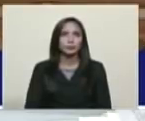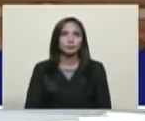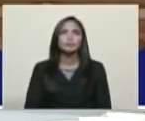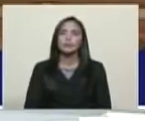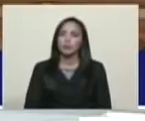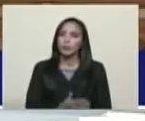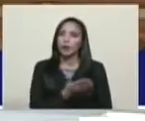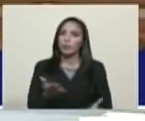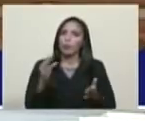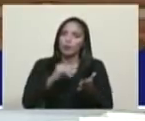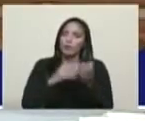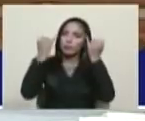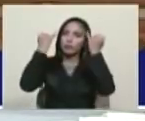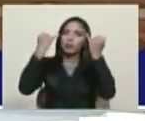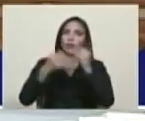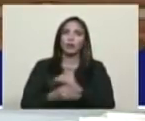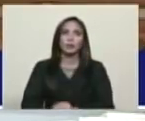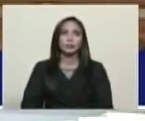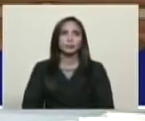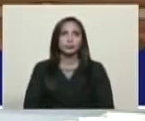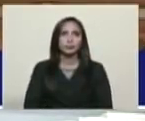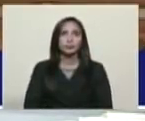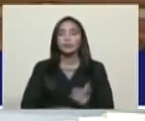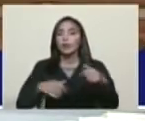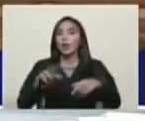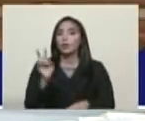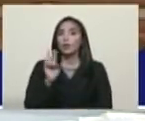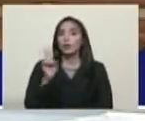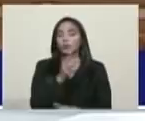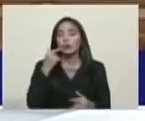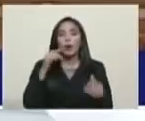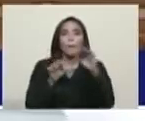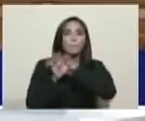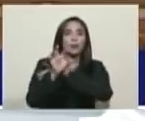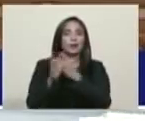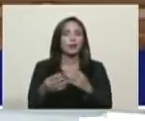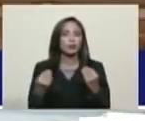retomémoslo. Y vayamos. Venezuela tiene que ser un país.